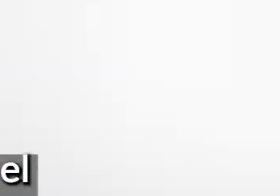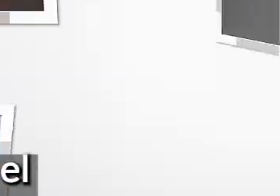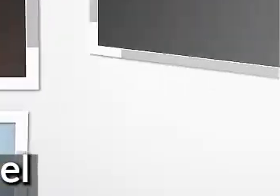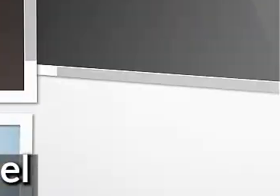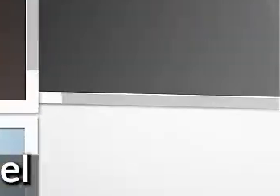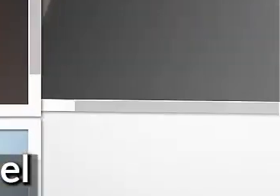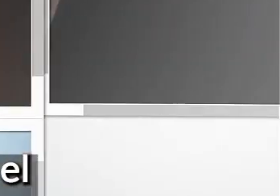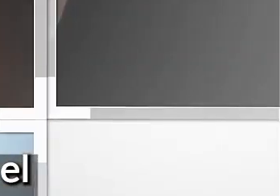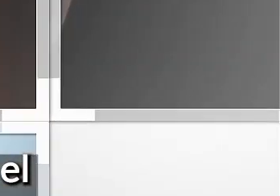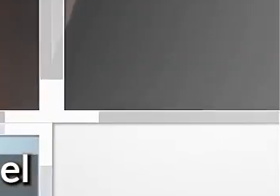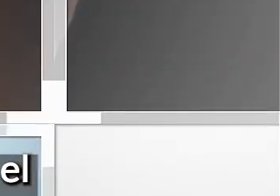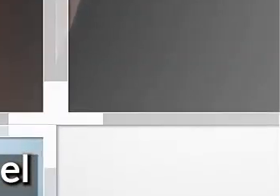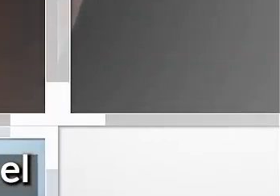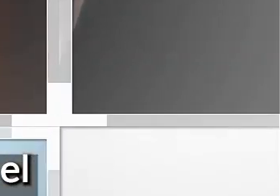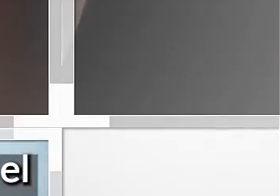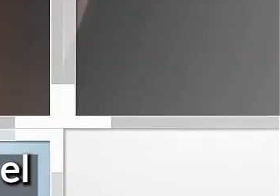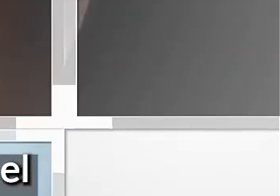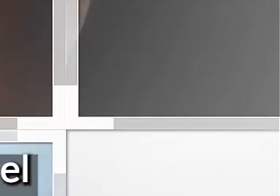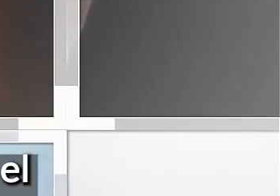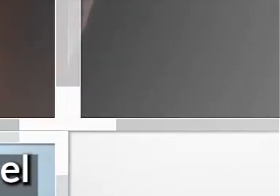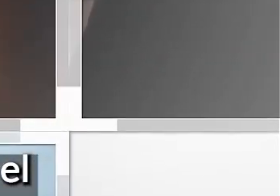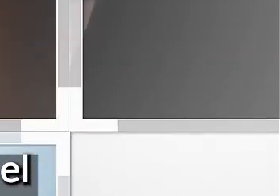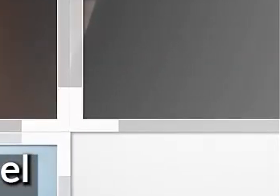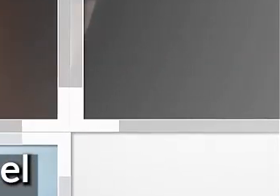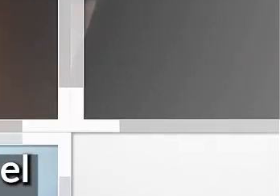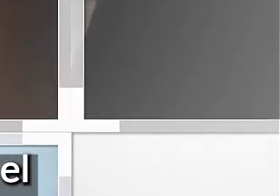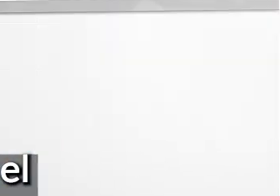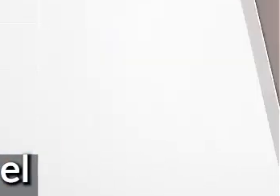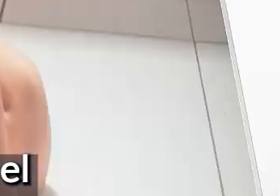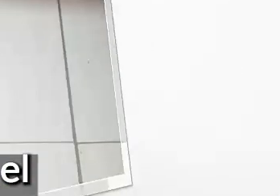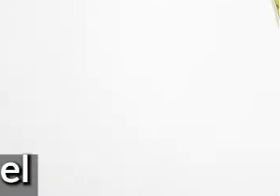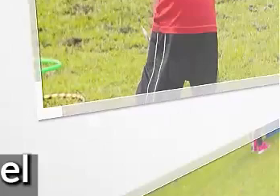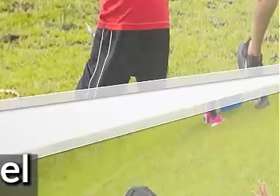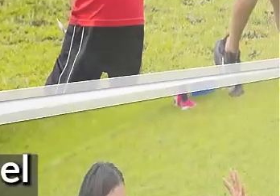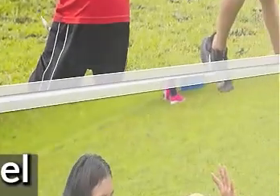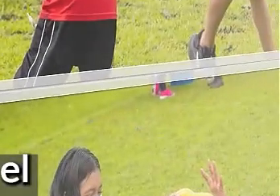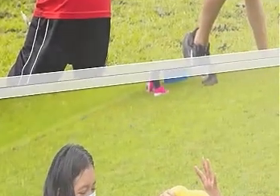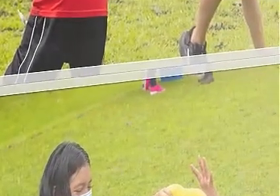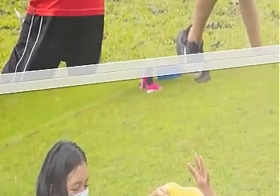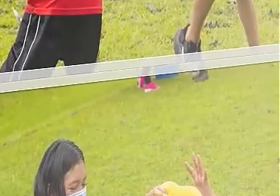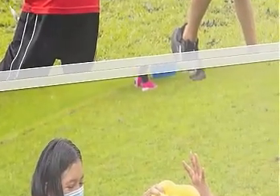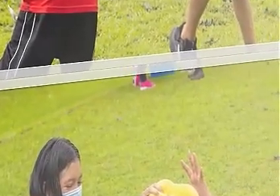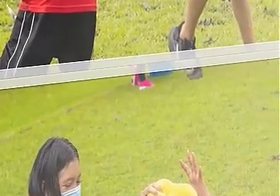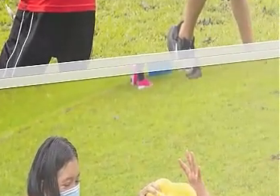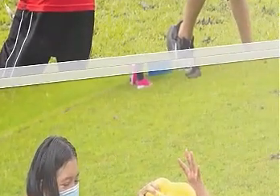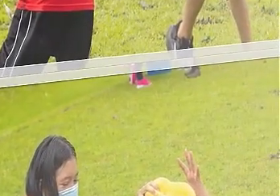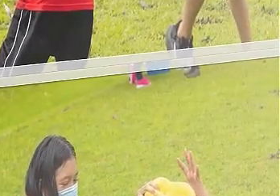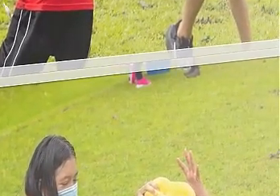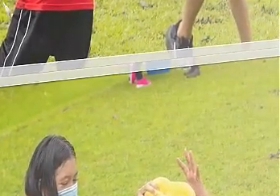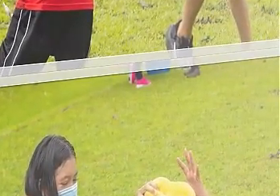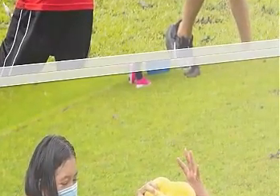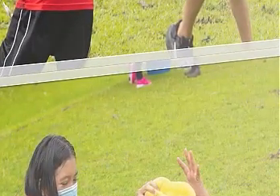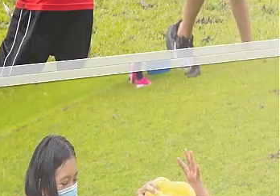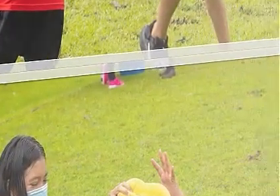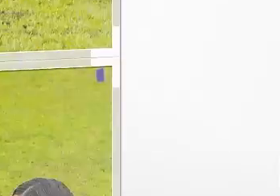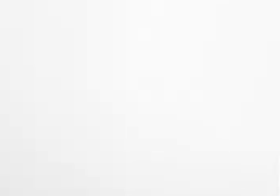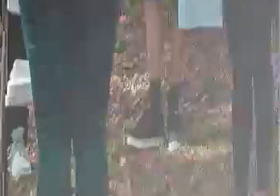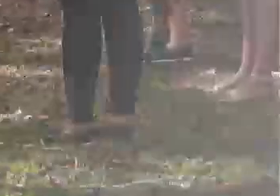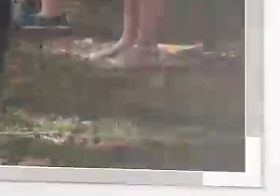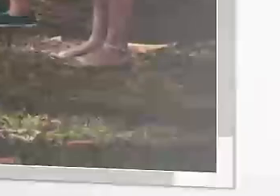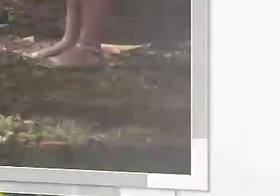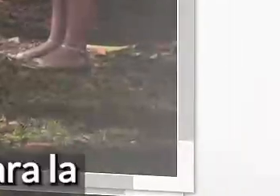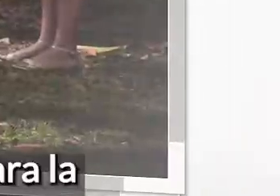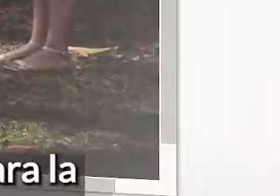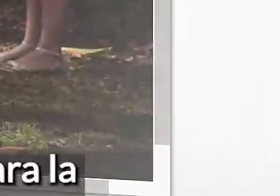World Vision Costa Rica es una organización que trabaja por el bienestar de la niñez y la adolescencia. Creemos en impulsar espacios a nivel nacional